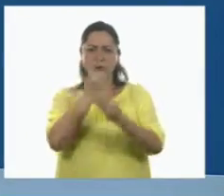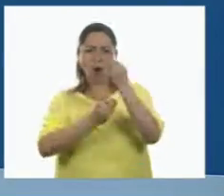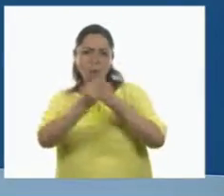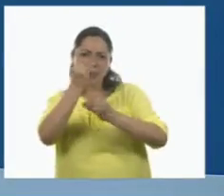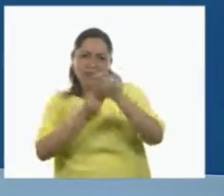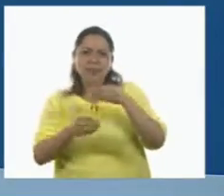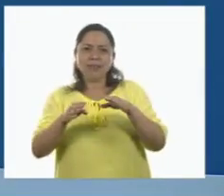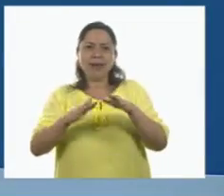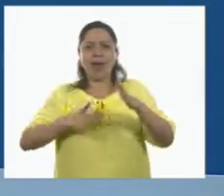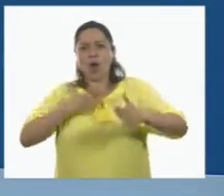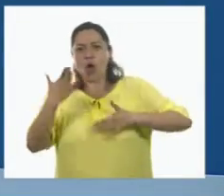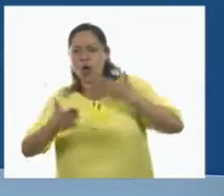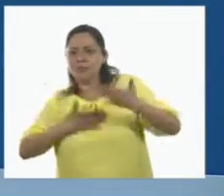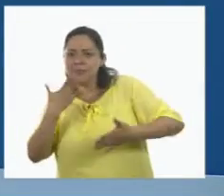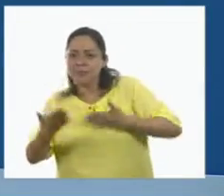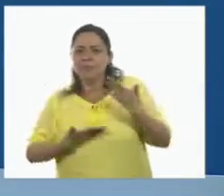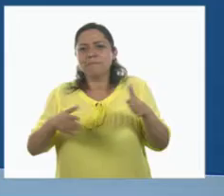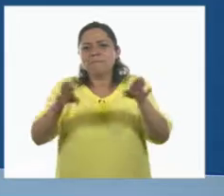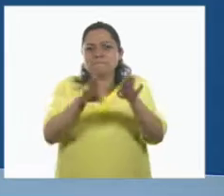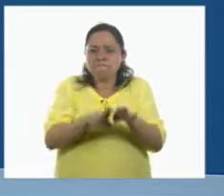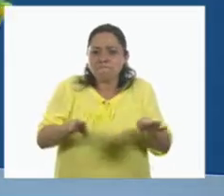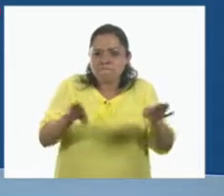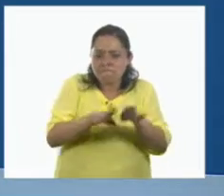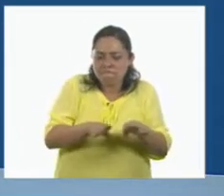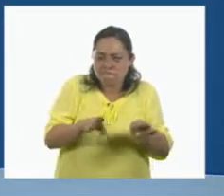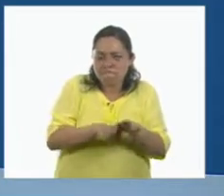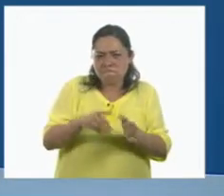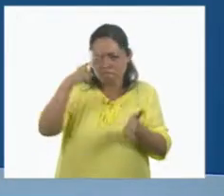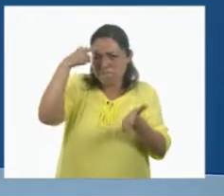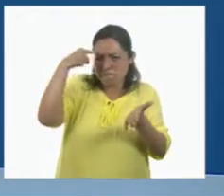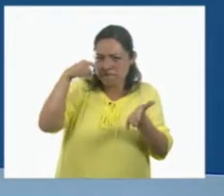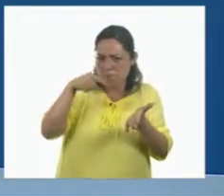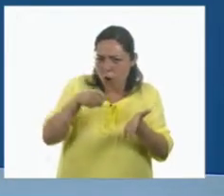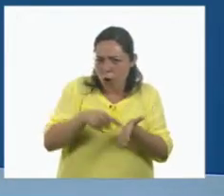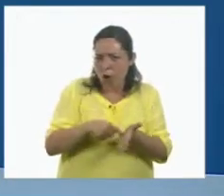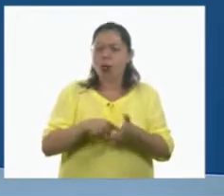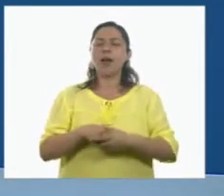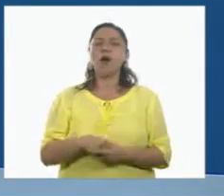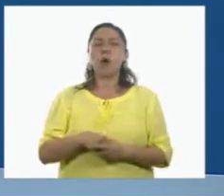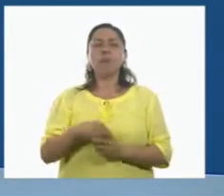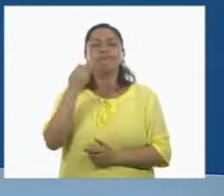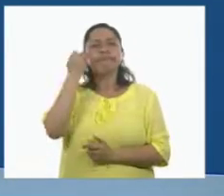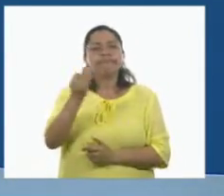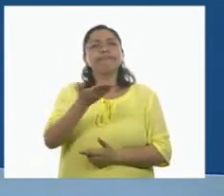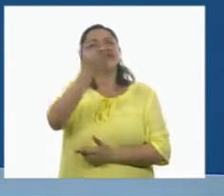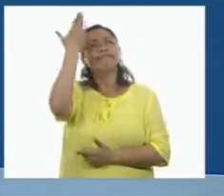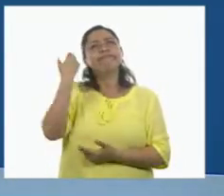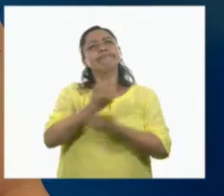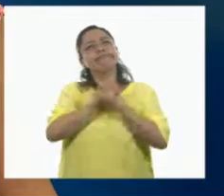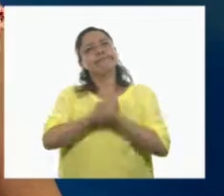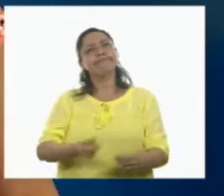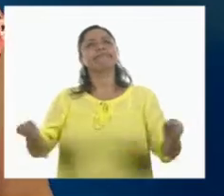cómo se divertían y entretenían las personas. Yo creo que ha de haber sido una época bastante aburrida.